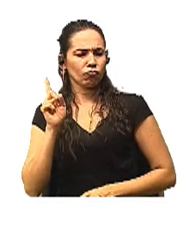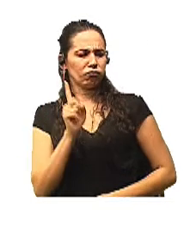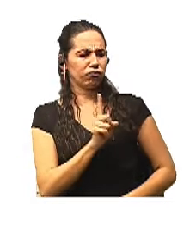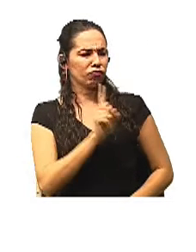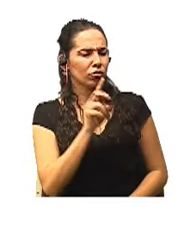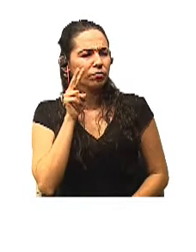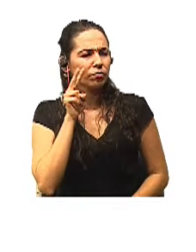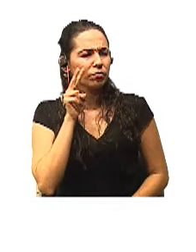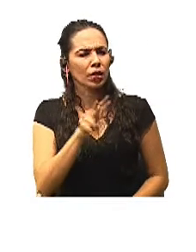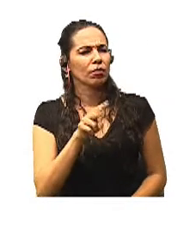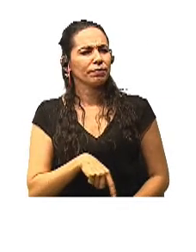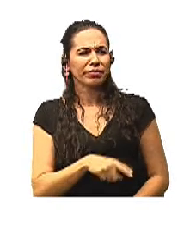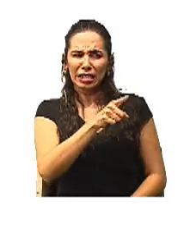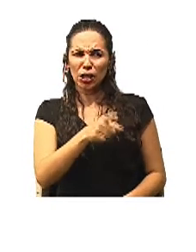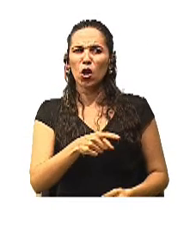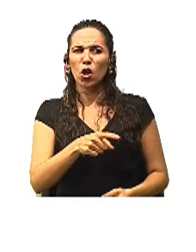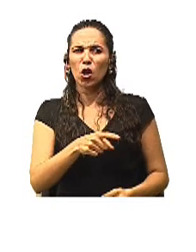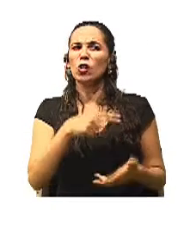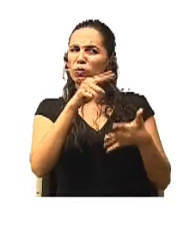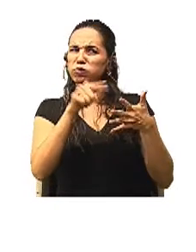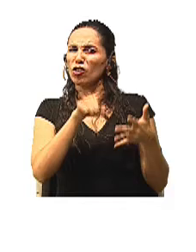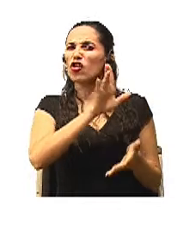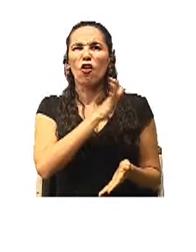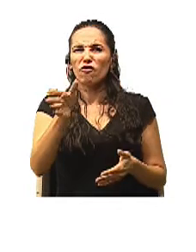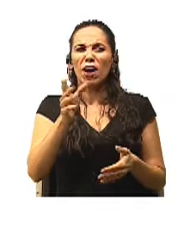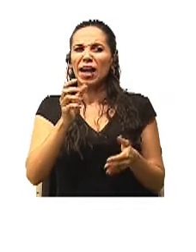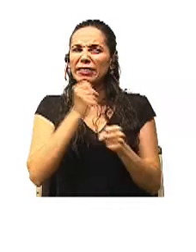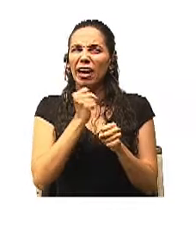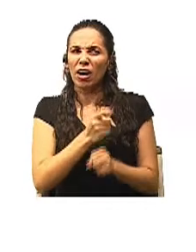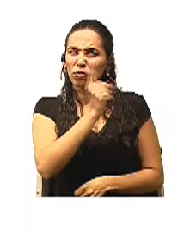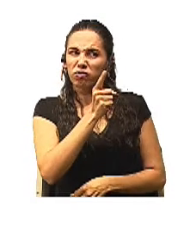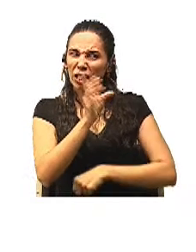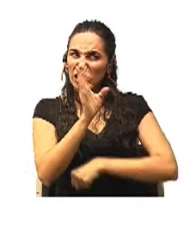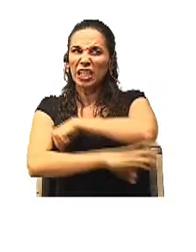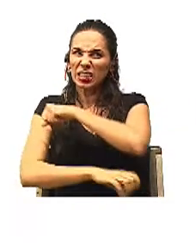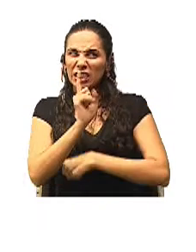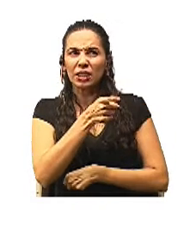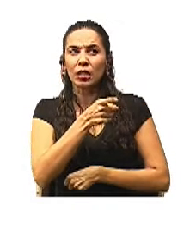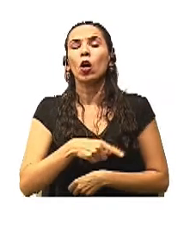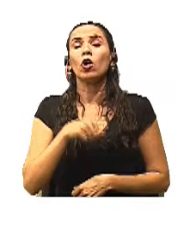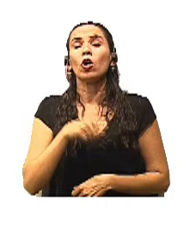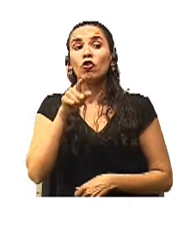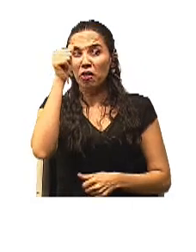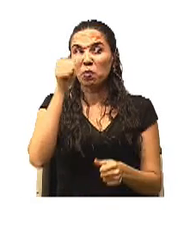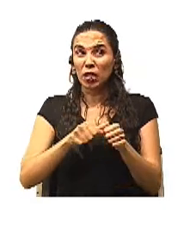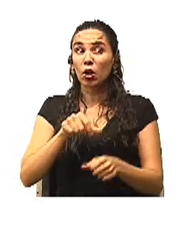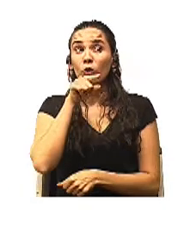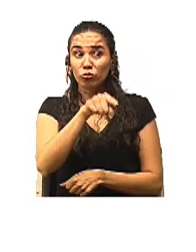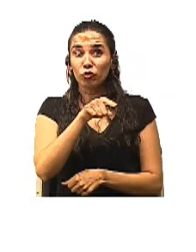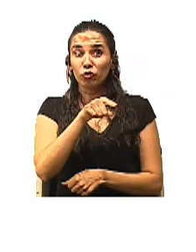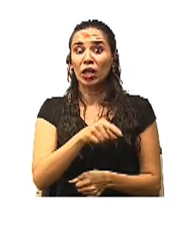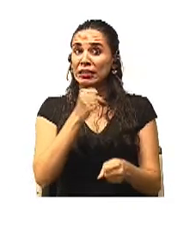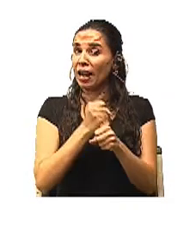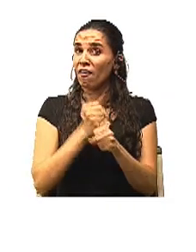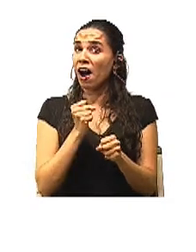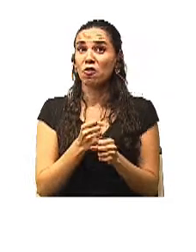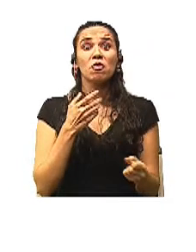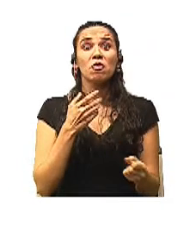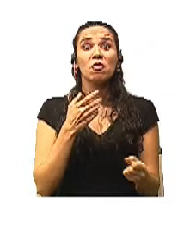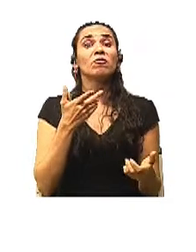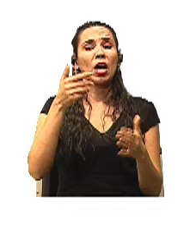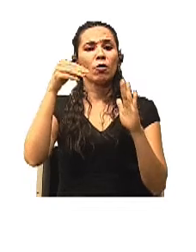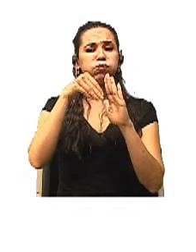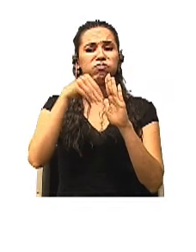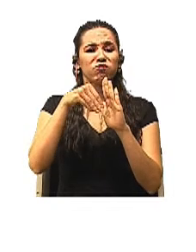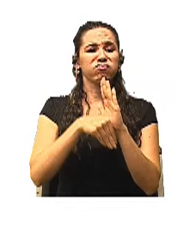habitación y le advierte de las consecuencias de faltar a su trabajo, y le recuerda que últimamente el desempeño en su trabajo ha